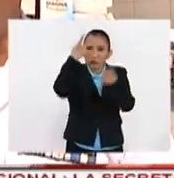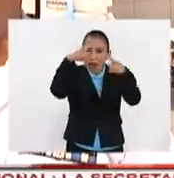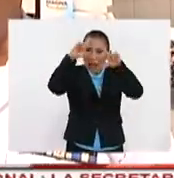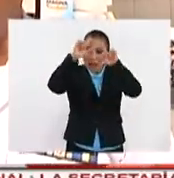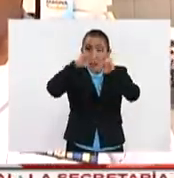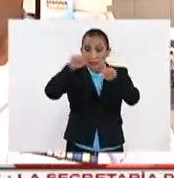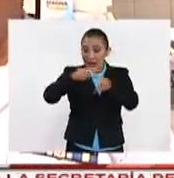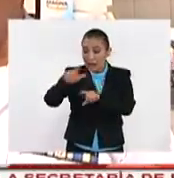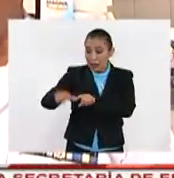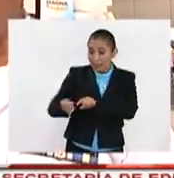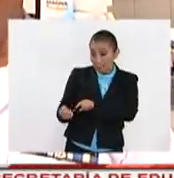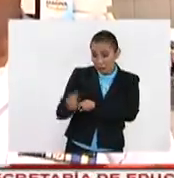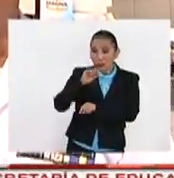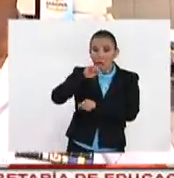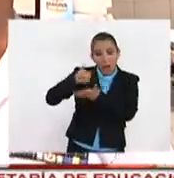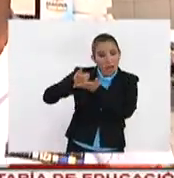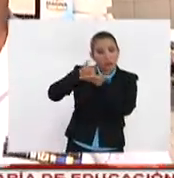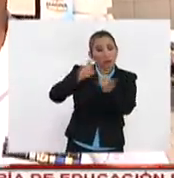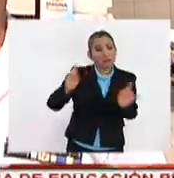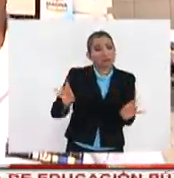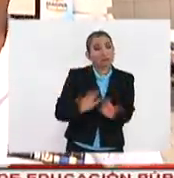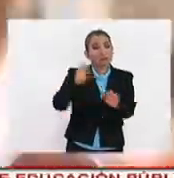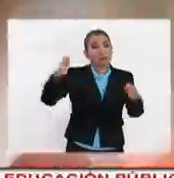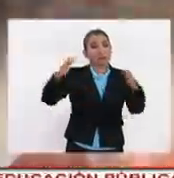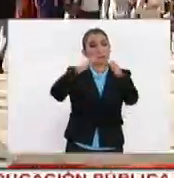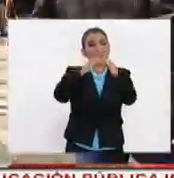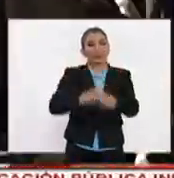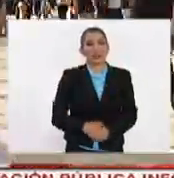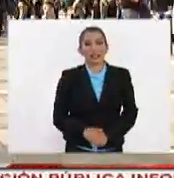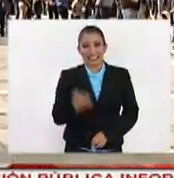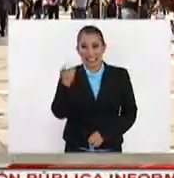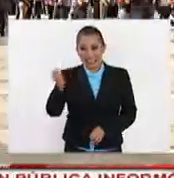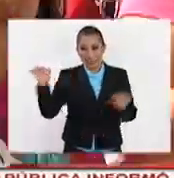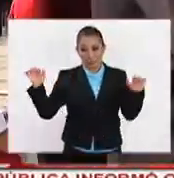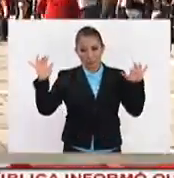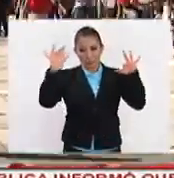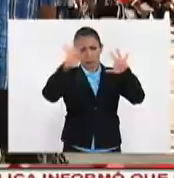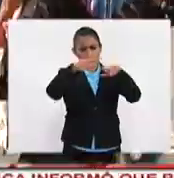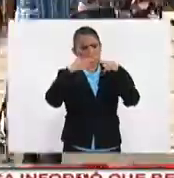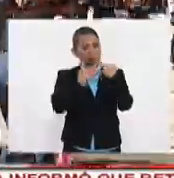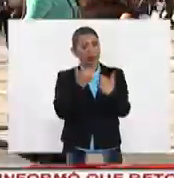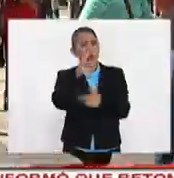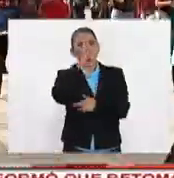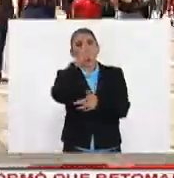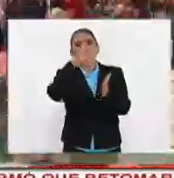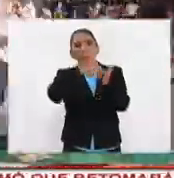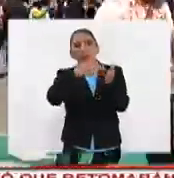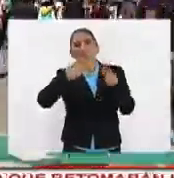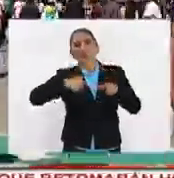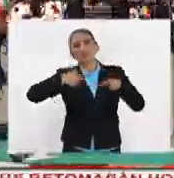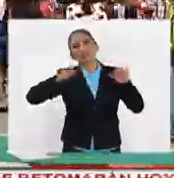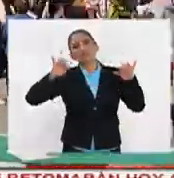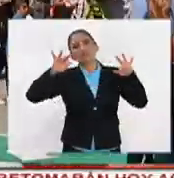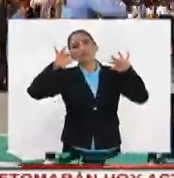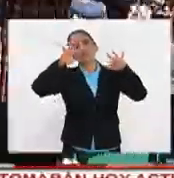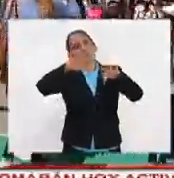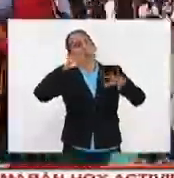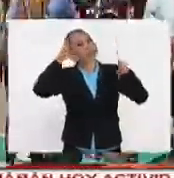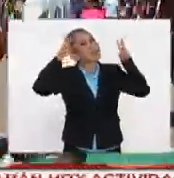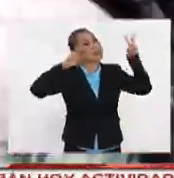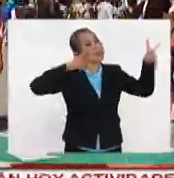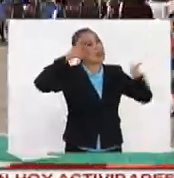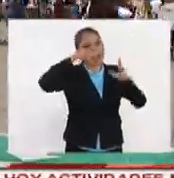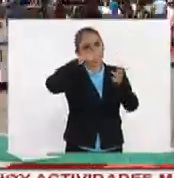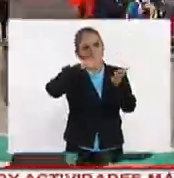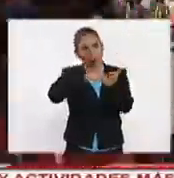como los binomios caninos que ayudan en casos y zonas de desastre. Este evento reunió a más de 4,000 personas que se dieron cita